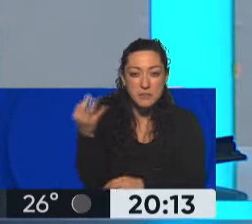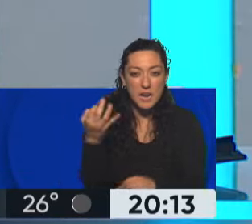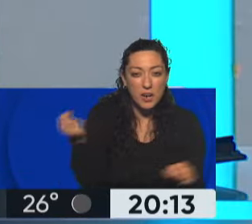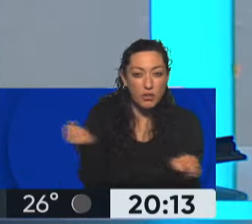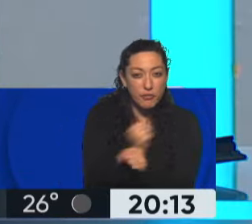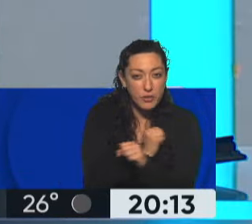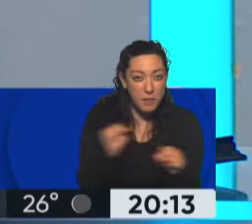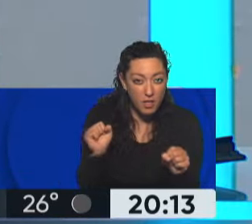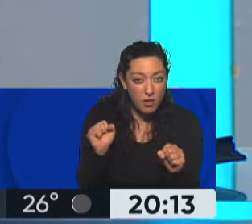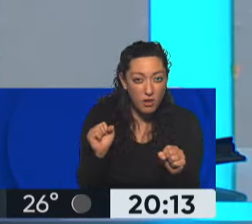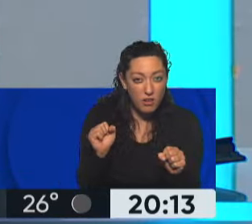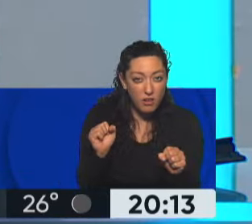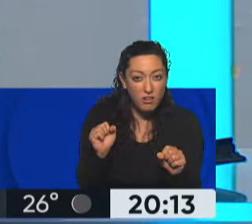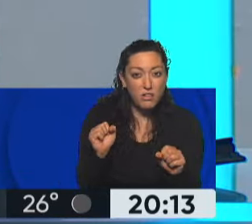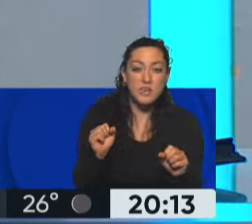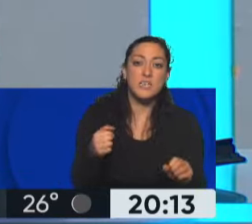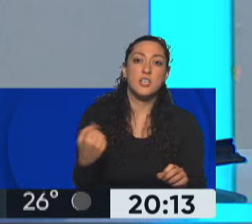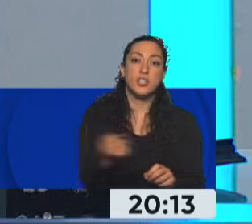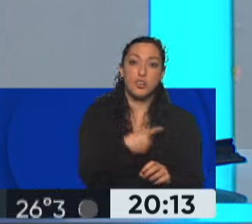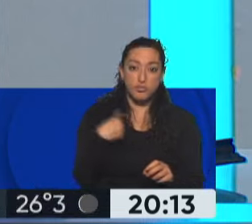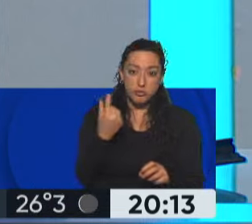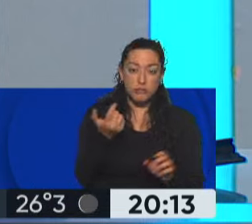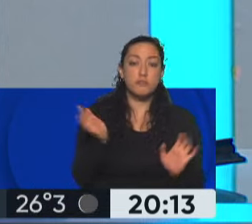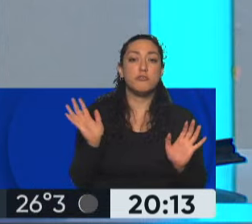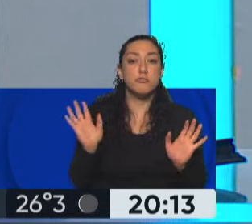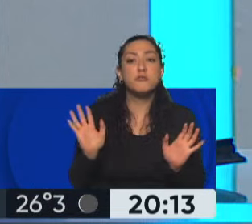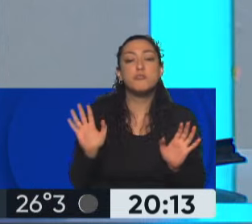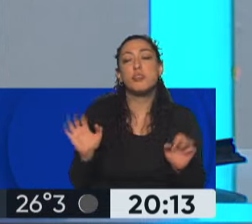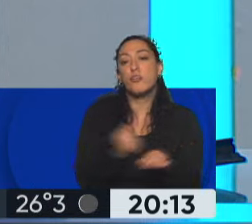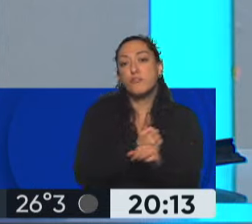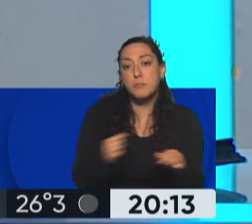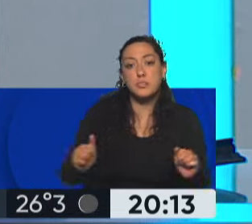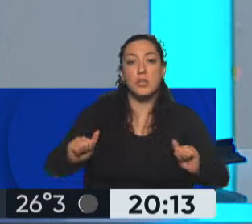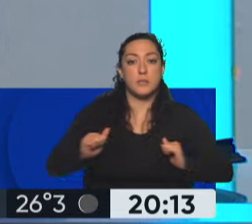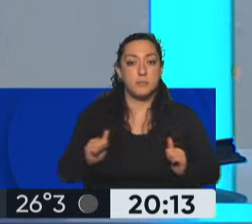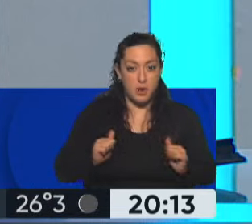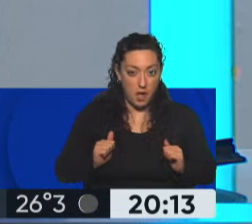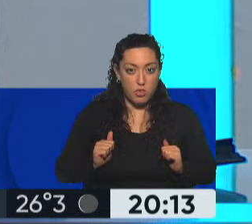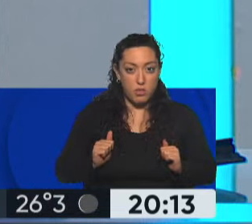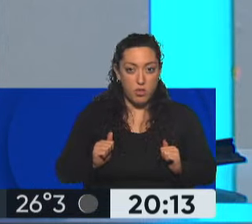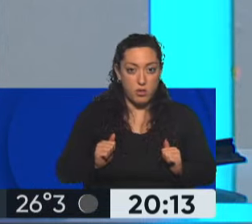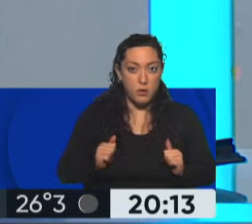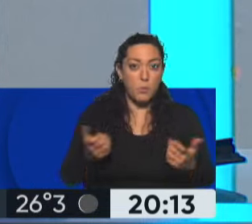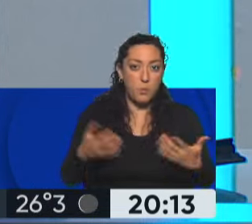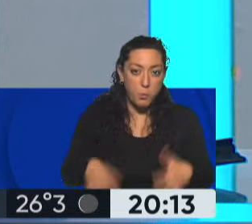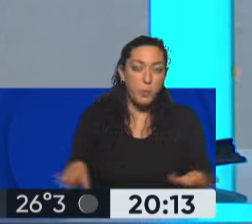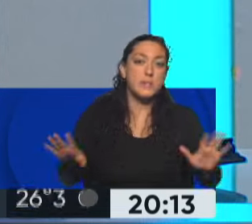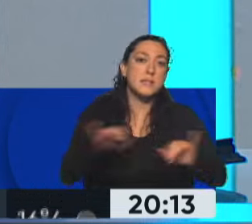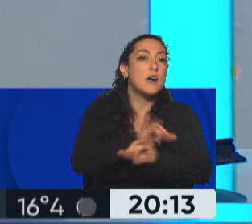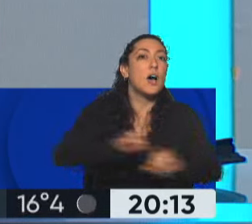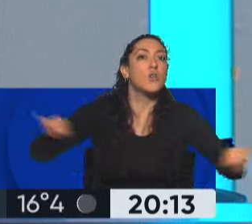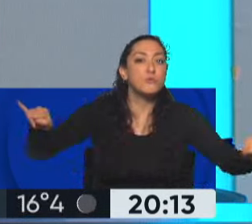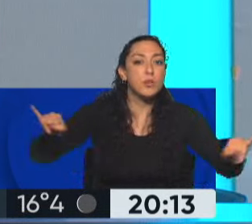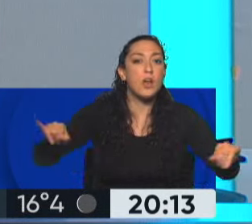Mira estamos esperando la confirmación y por lo menos este ya está anunciado de que eso puede suceder pero bueno no